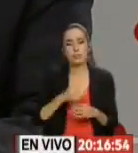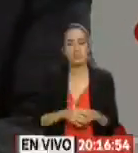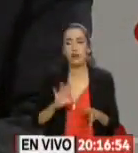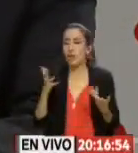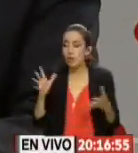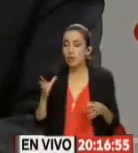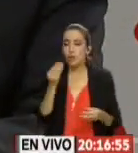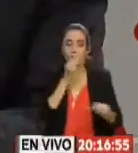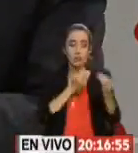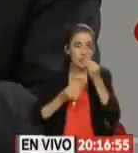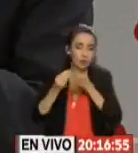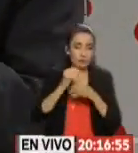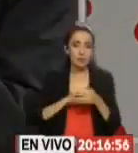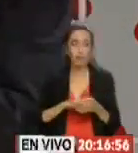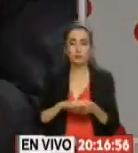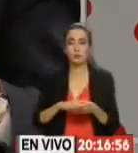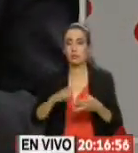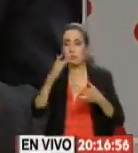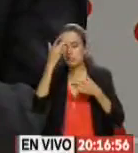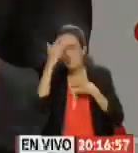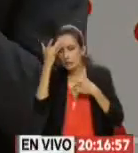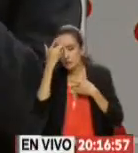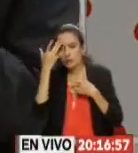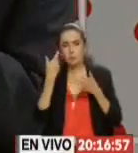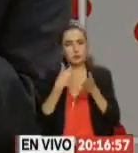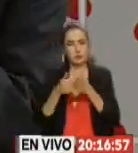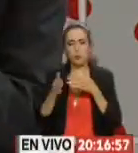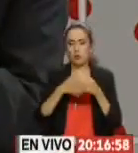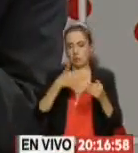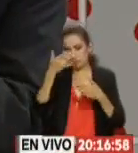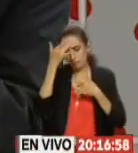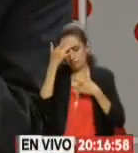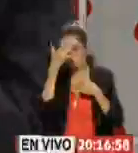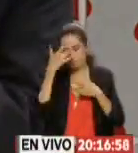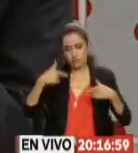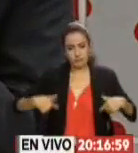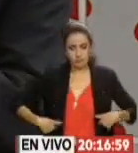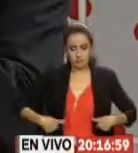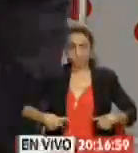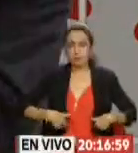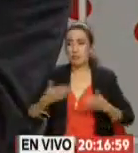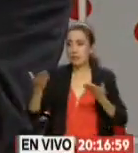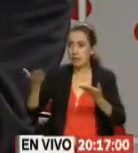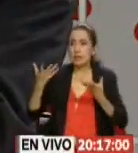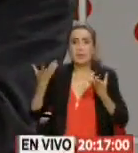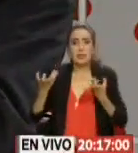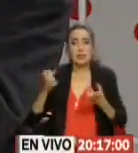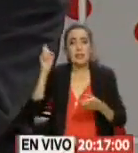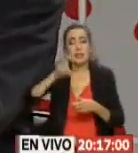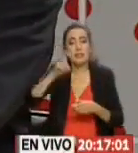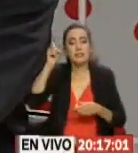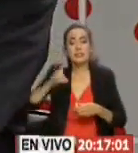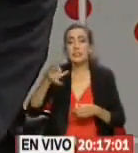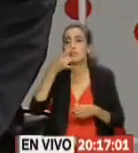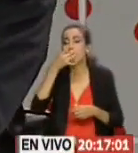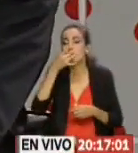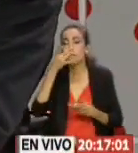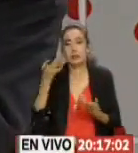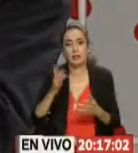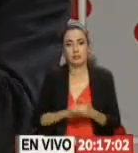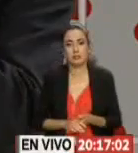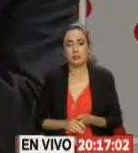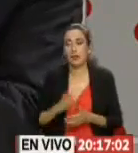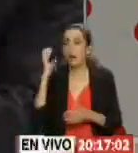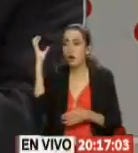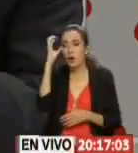enfermos renales, enfermos de cualquier enfermedad que están esperando medicamentos. Esos medicamentos que están allí en Cúcuta,